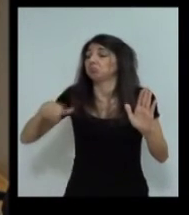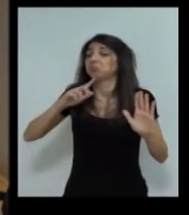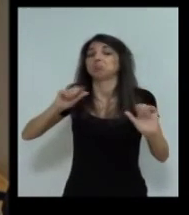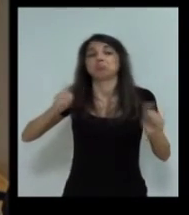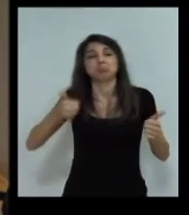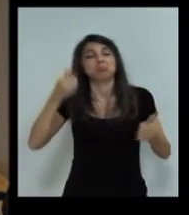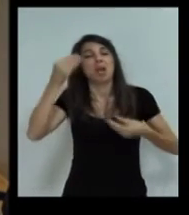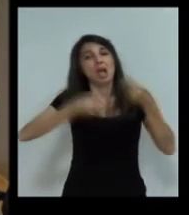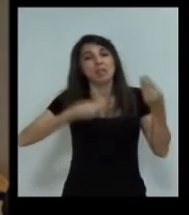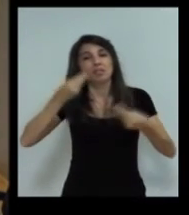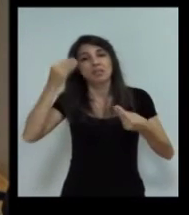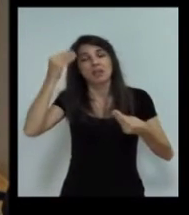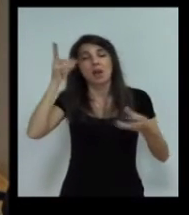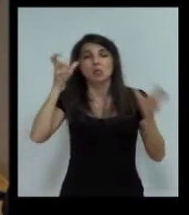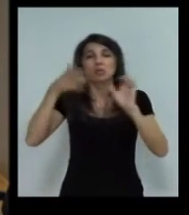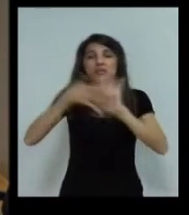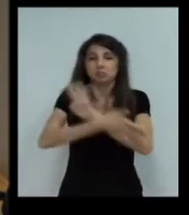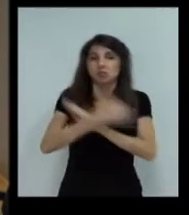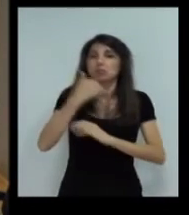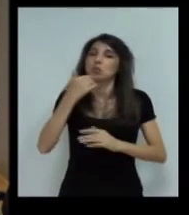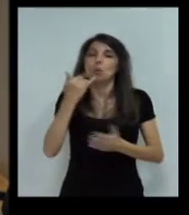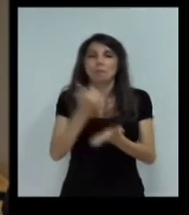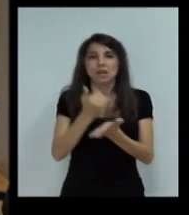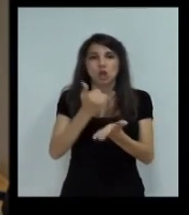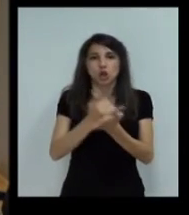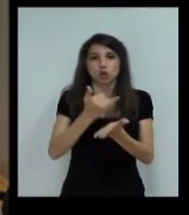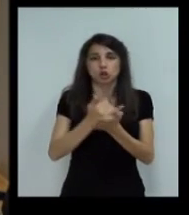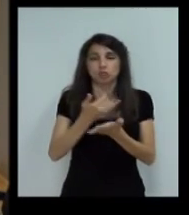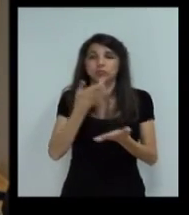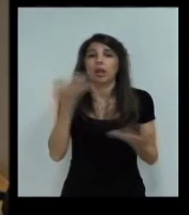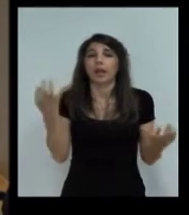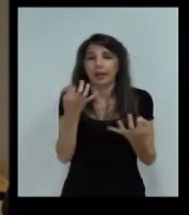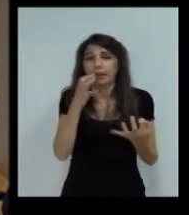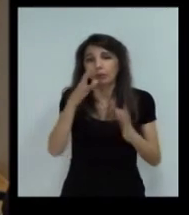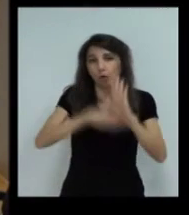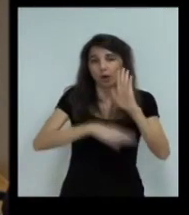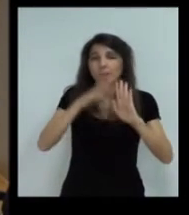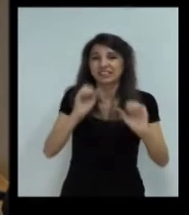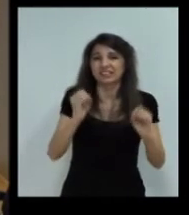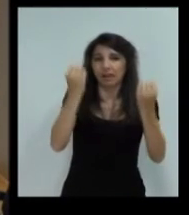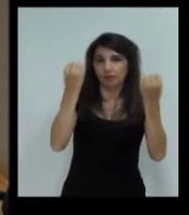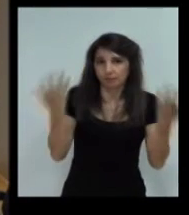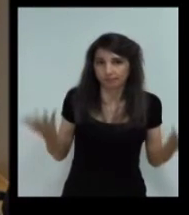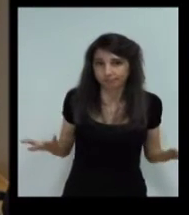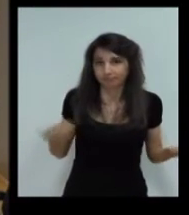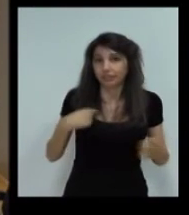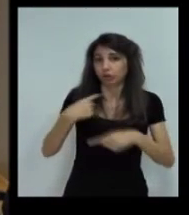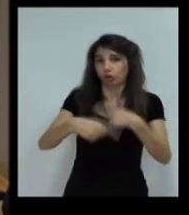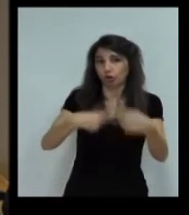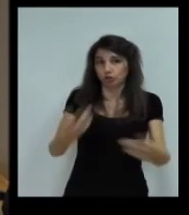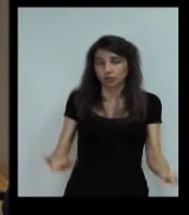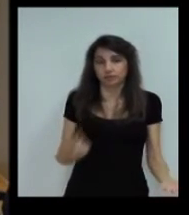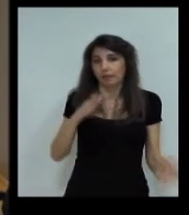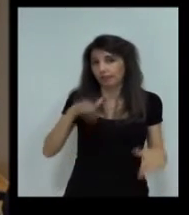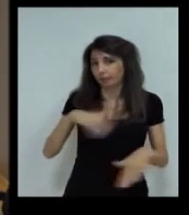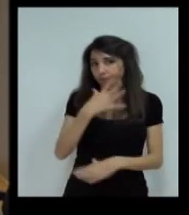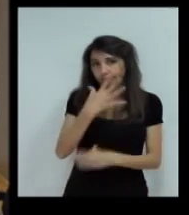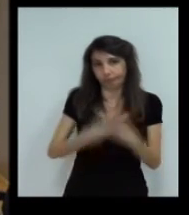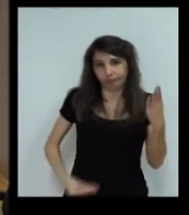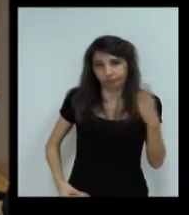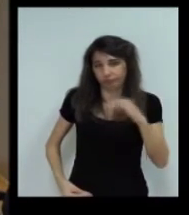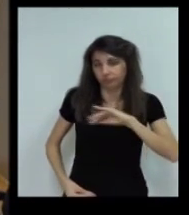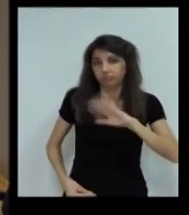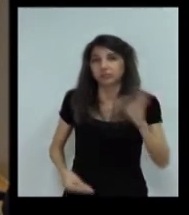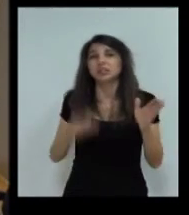como piloto y fue un desastre tremendo, imaginaros, en Sálvame Diario, ¿no? Entonces imaginaros un Sálvame Diario con